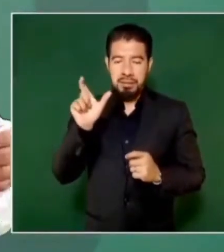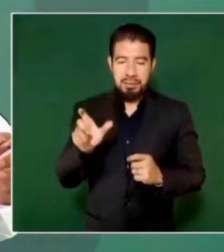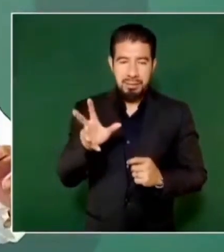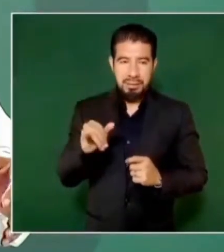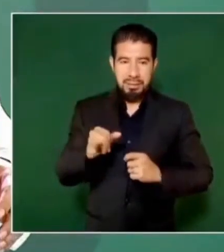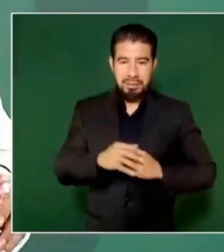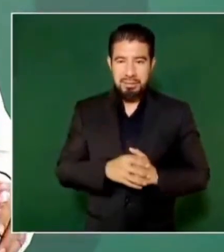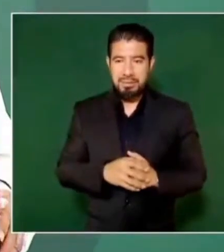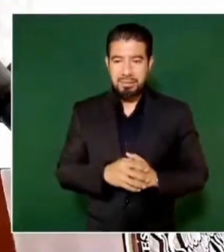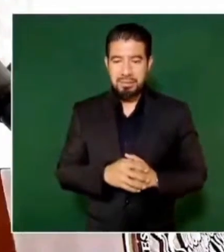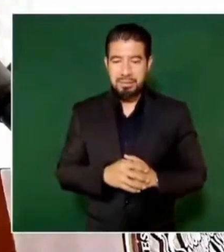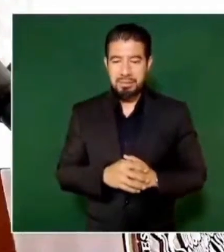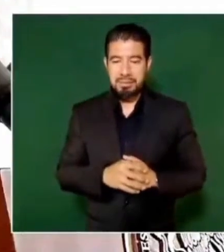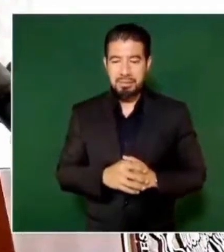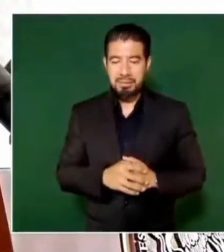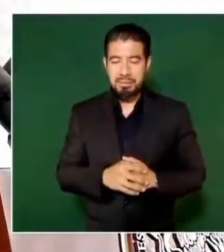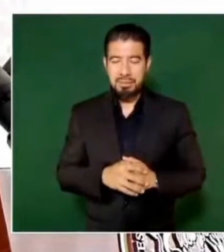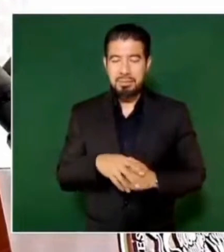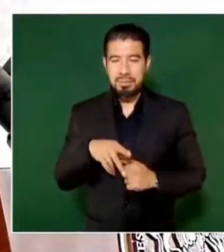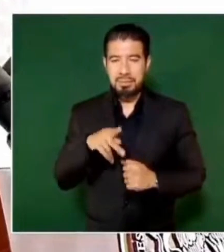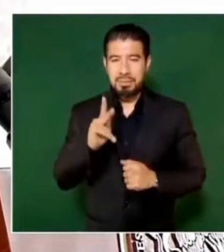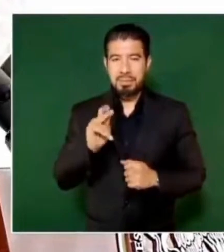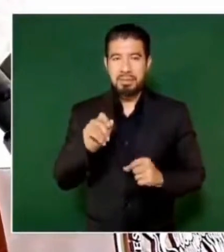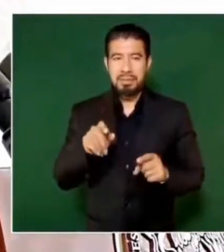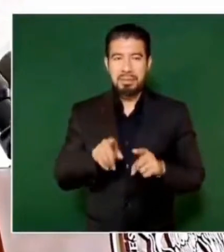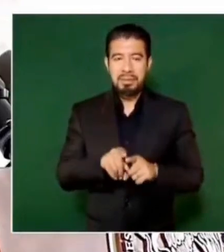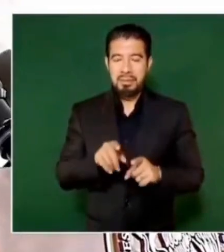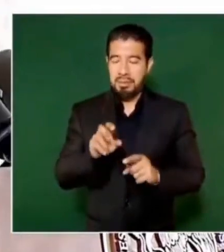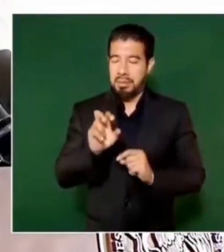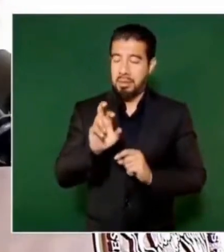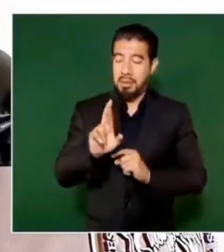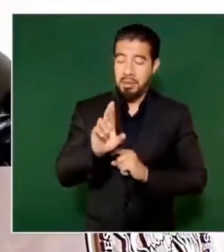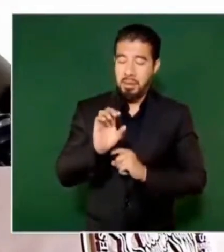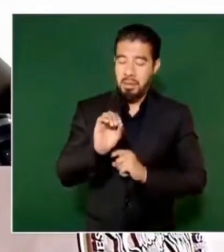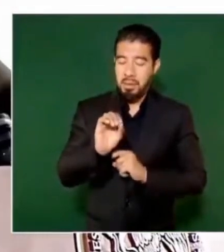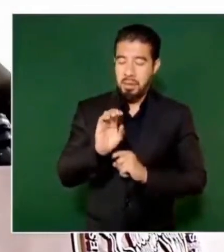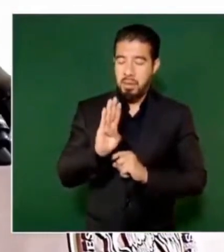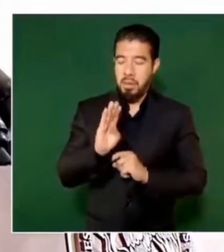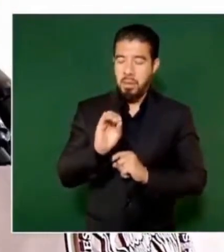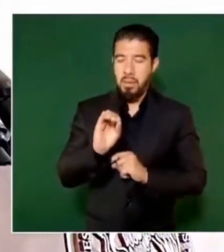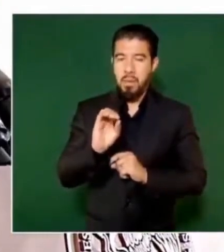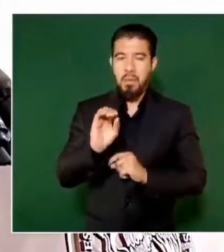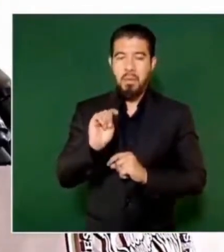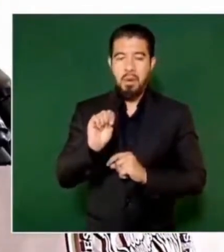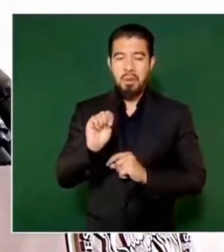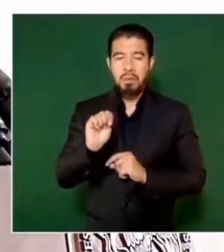Pero el robot la gente lo entiende que es una máquina